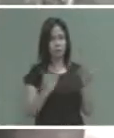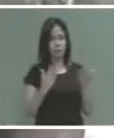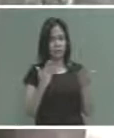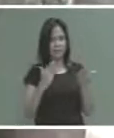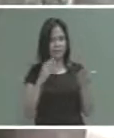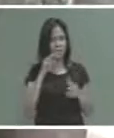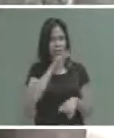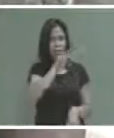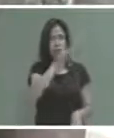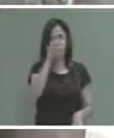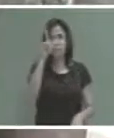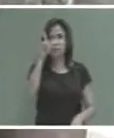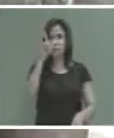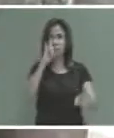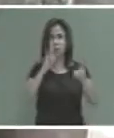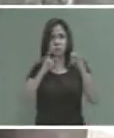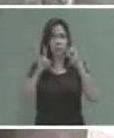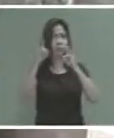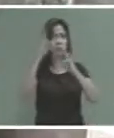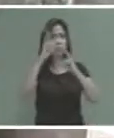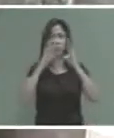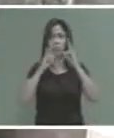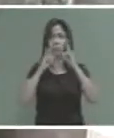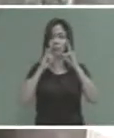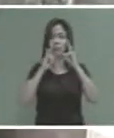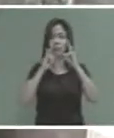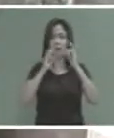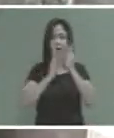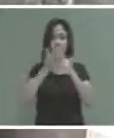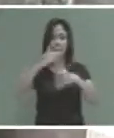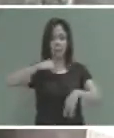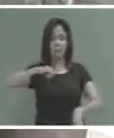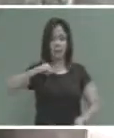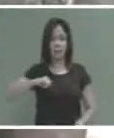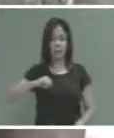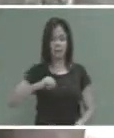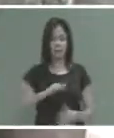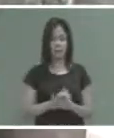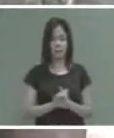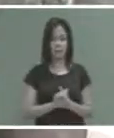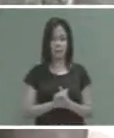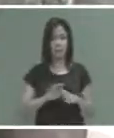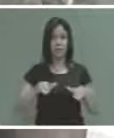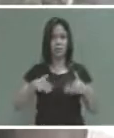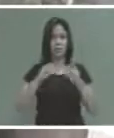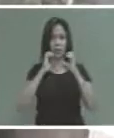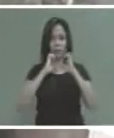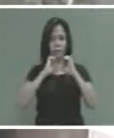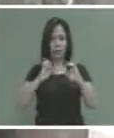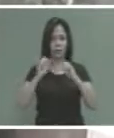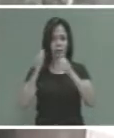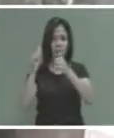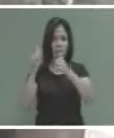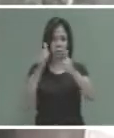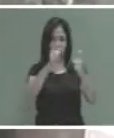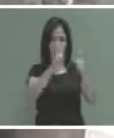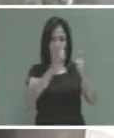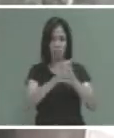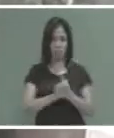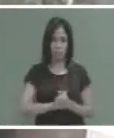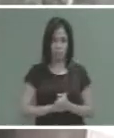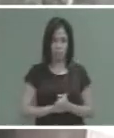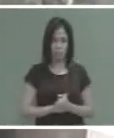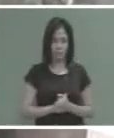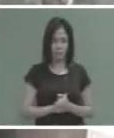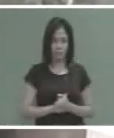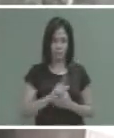están adquiriendo los que ven el arte de ellos, y tratar de buscar la forma de cómo expresarse ellos mismos. Es la única forma de que el arte